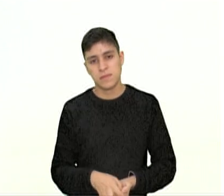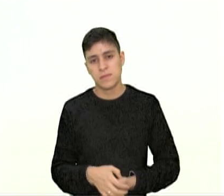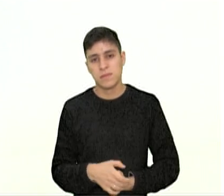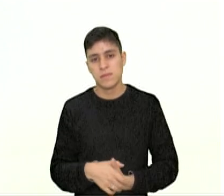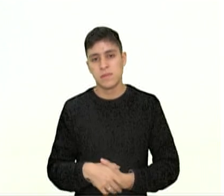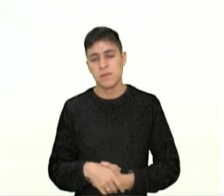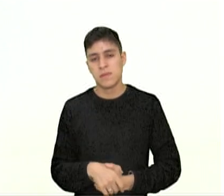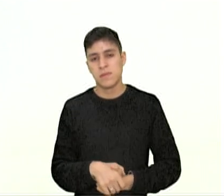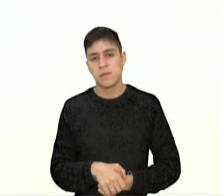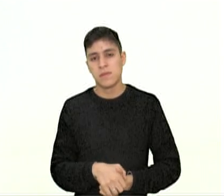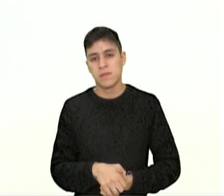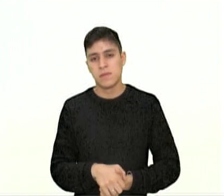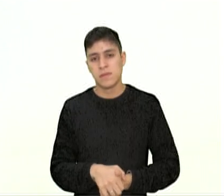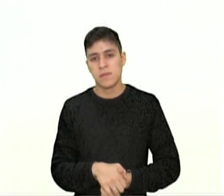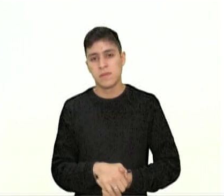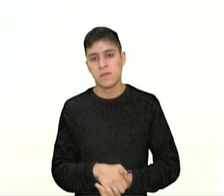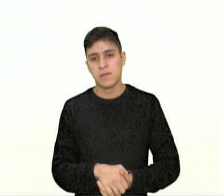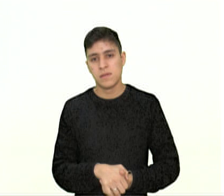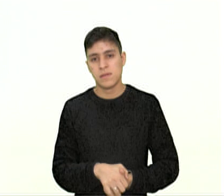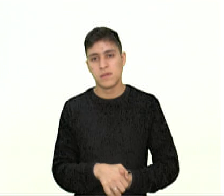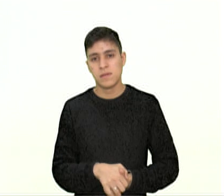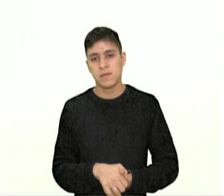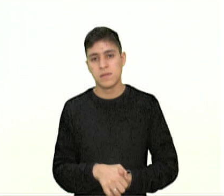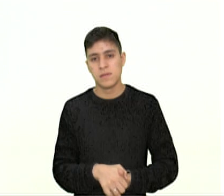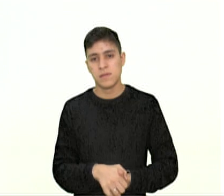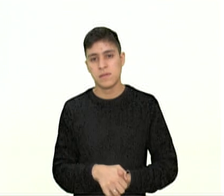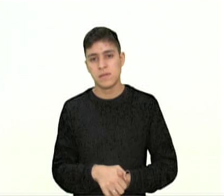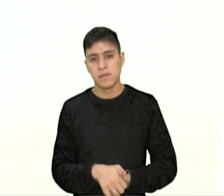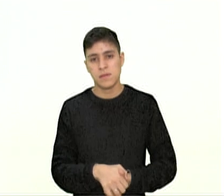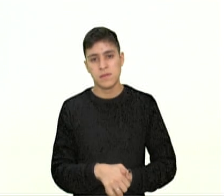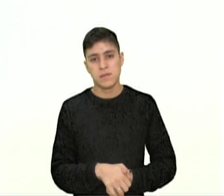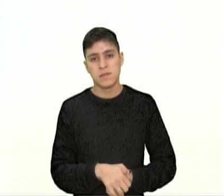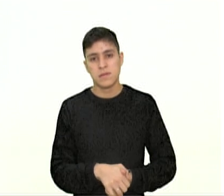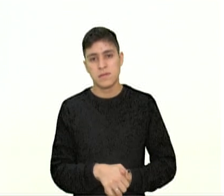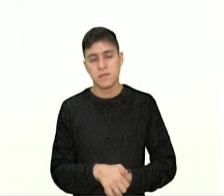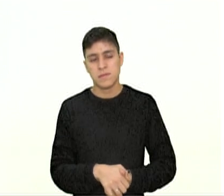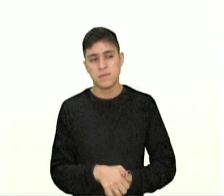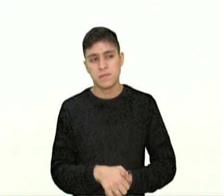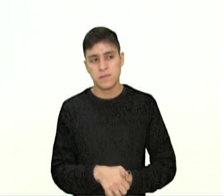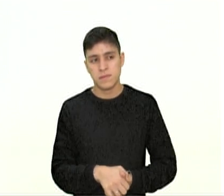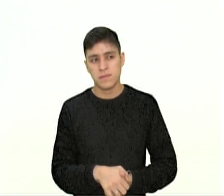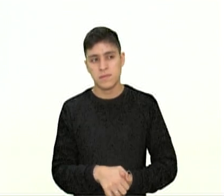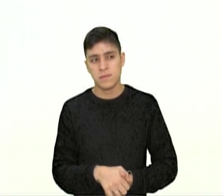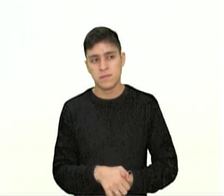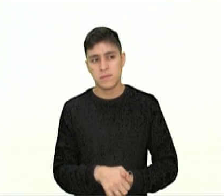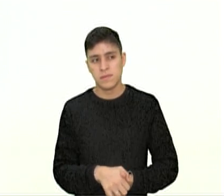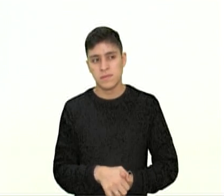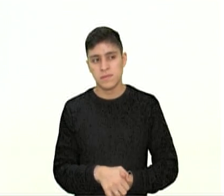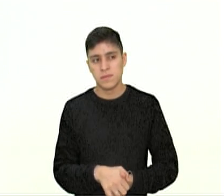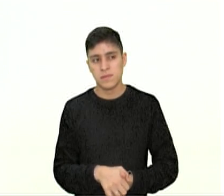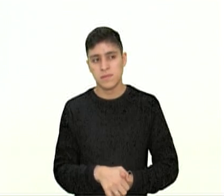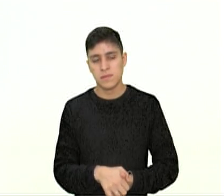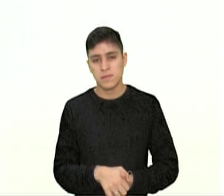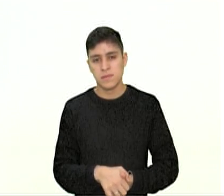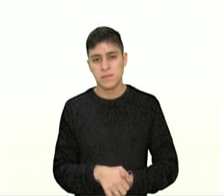El país fue devastado por los incendios florestales y la sequía.